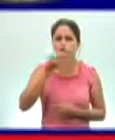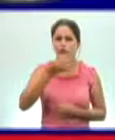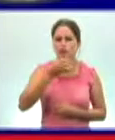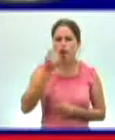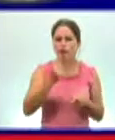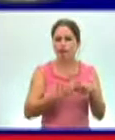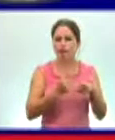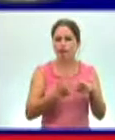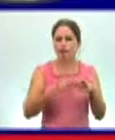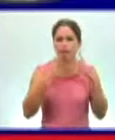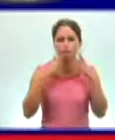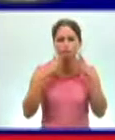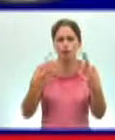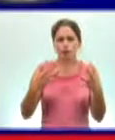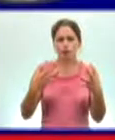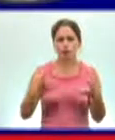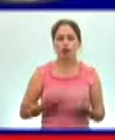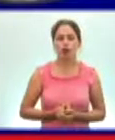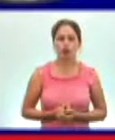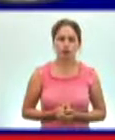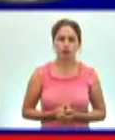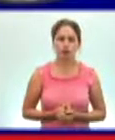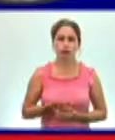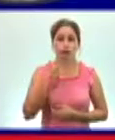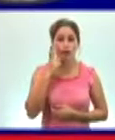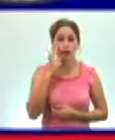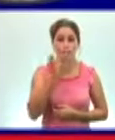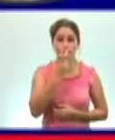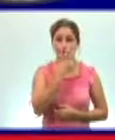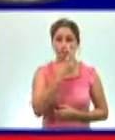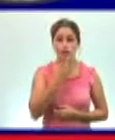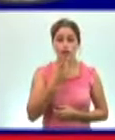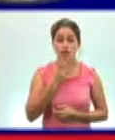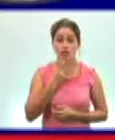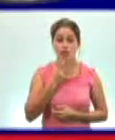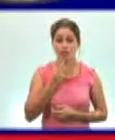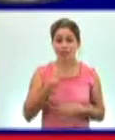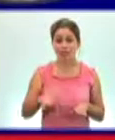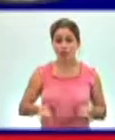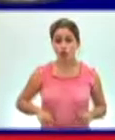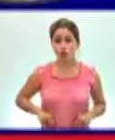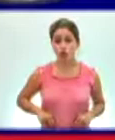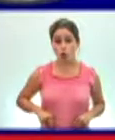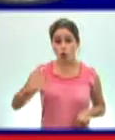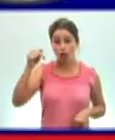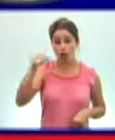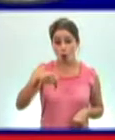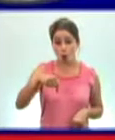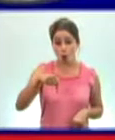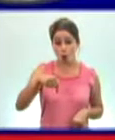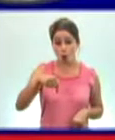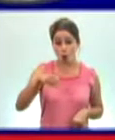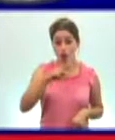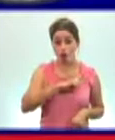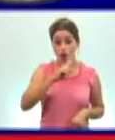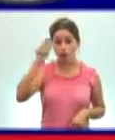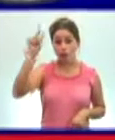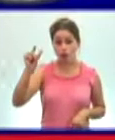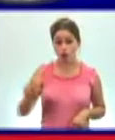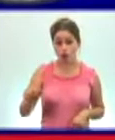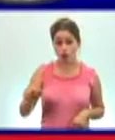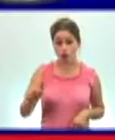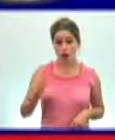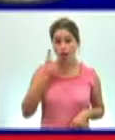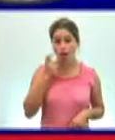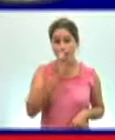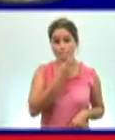conmemorativas. El Martí que sencillamente asumen los revolucionarios es el Martí que se enarbola